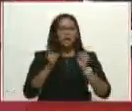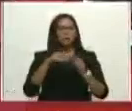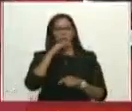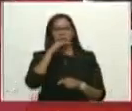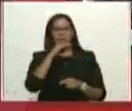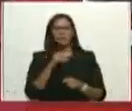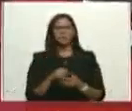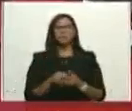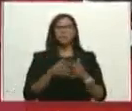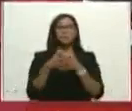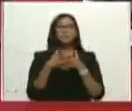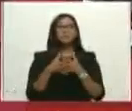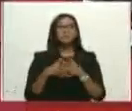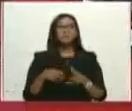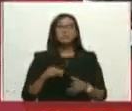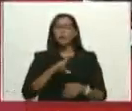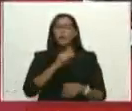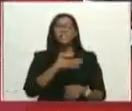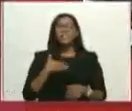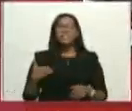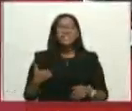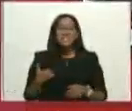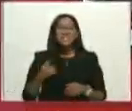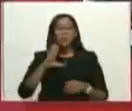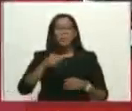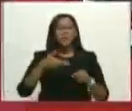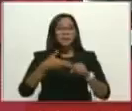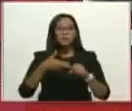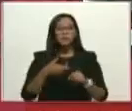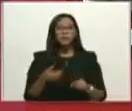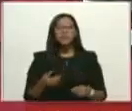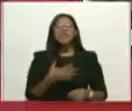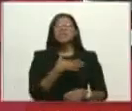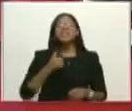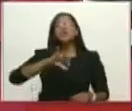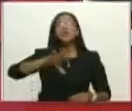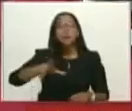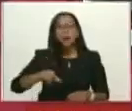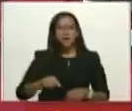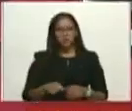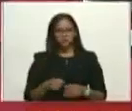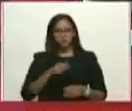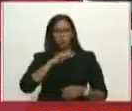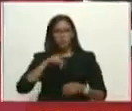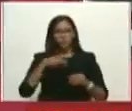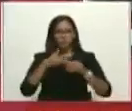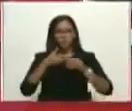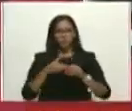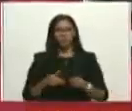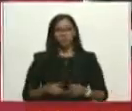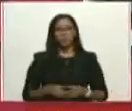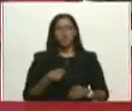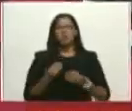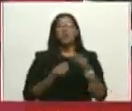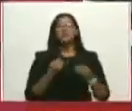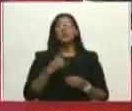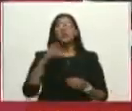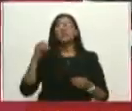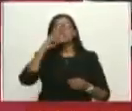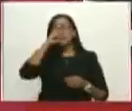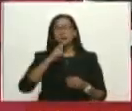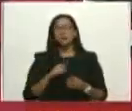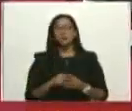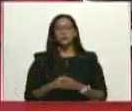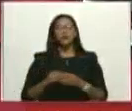En verdad Estados Unidos no nos quiere comprar petróleo, nos lo quiere robar. Quieren robar nuestro petróleo, nuestro recurso, como lo hicieron por más de 100 años.